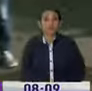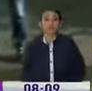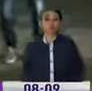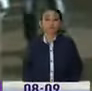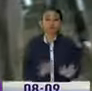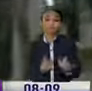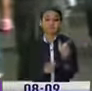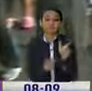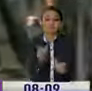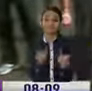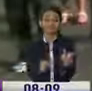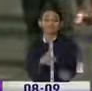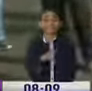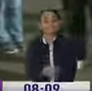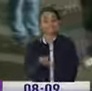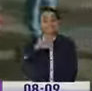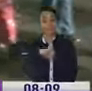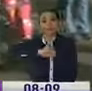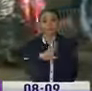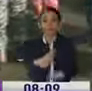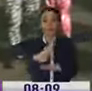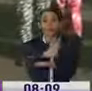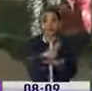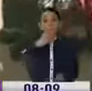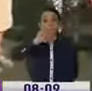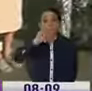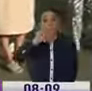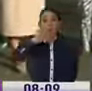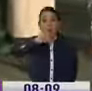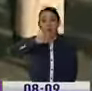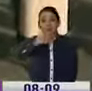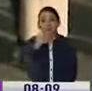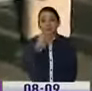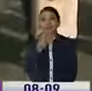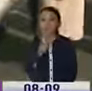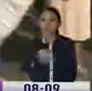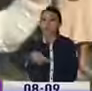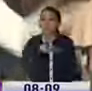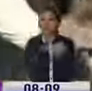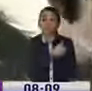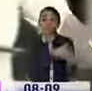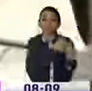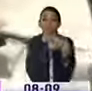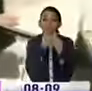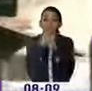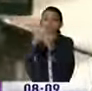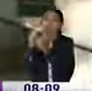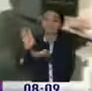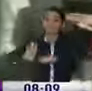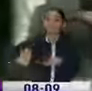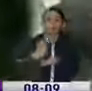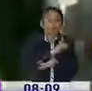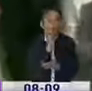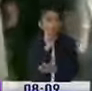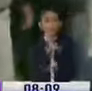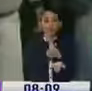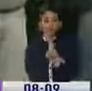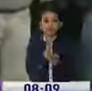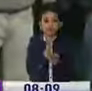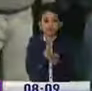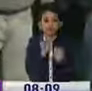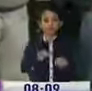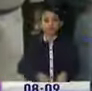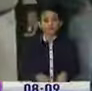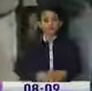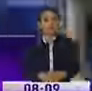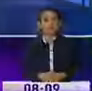los moradores de aquí del barrio y además de otros barrios que están aledaños al sector, que también es el único acceso para ellos.